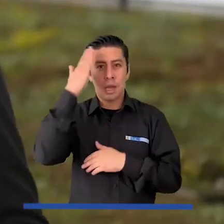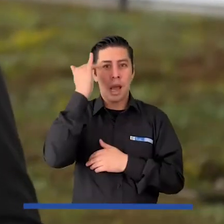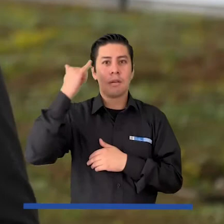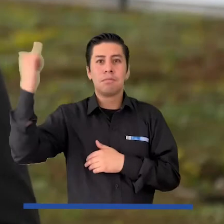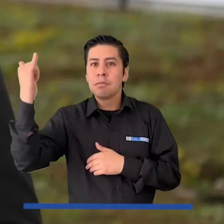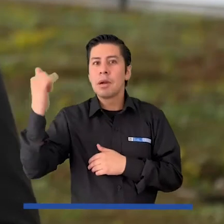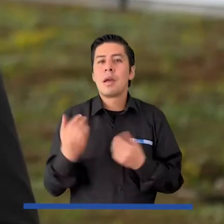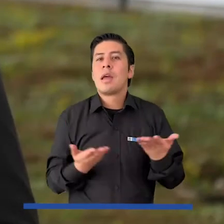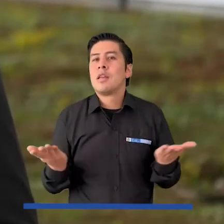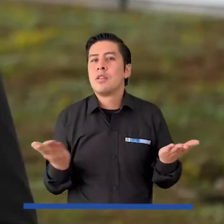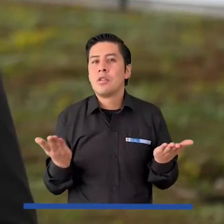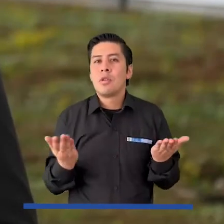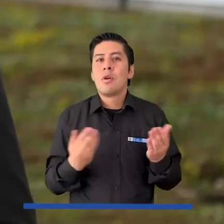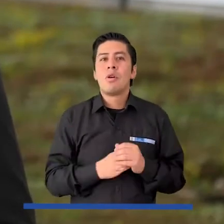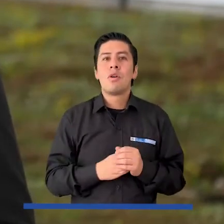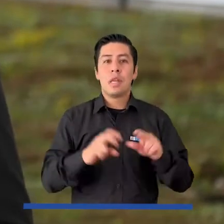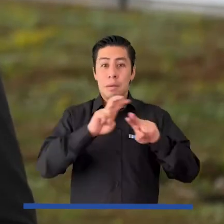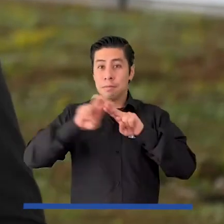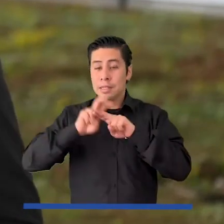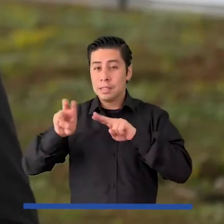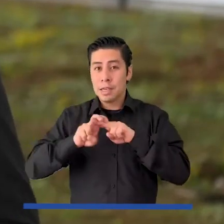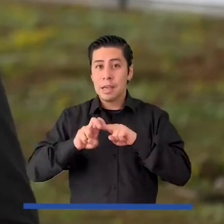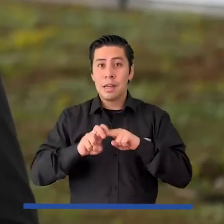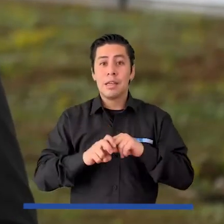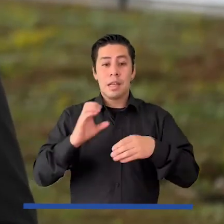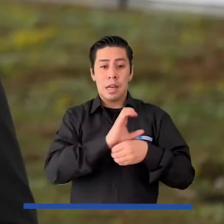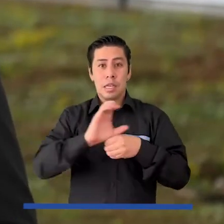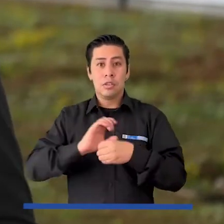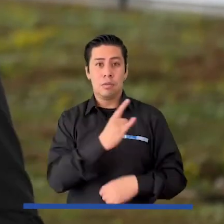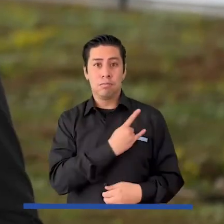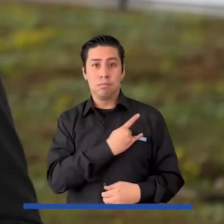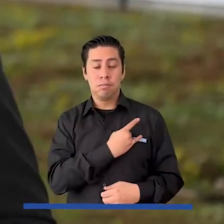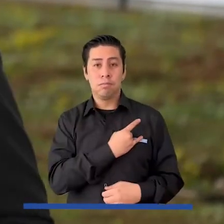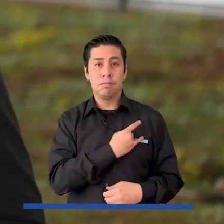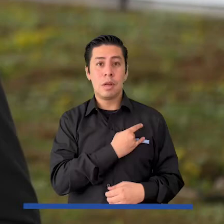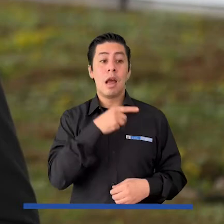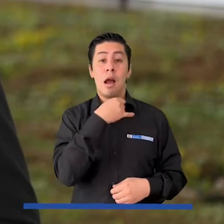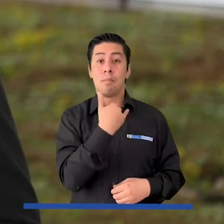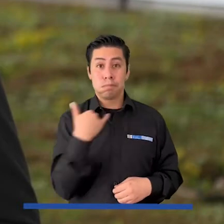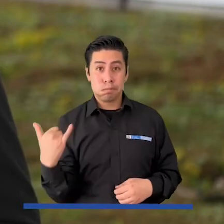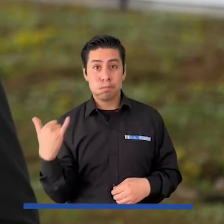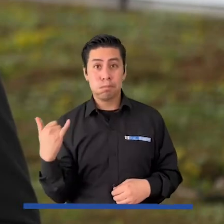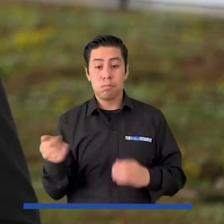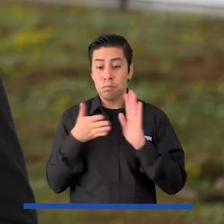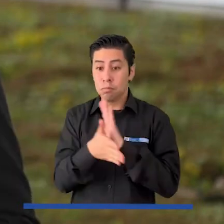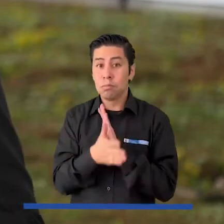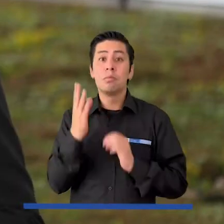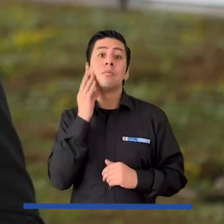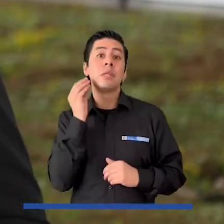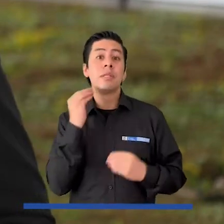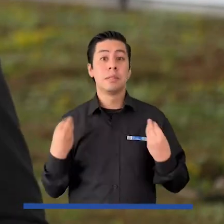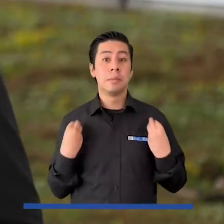En el marco de la conmemoración del 9 de abril se realizaron varios conversatorios académicos. Uno de ellos tuvo lugar en Manizales,